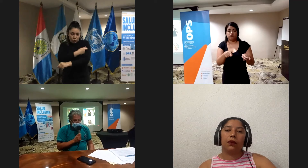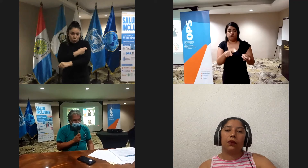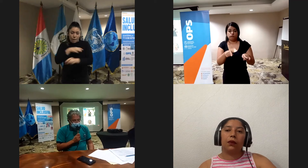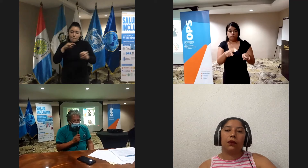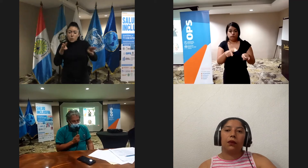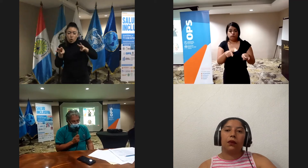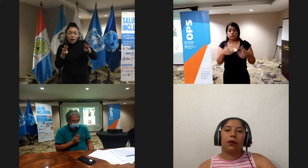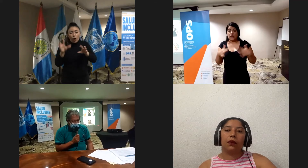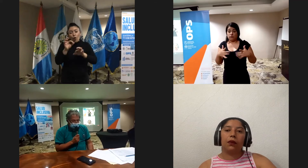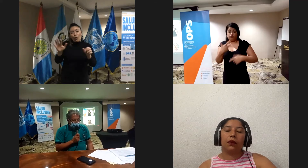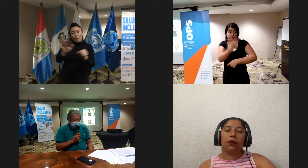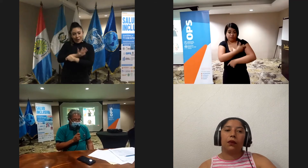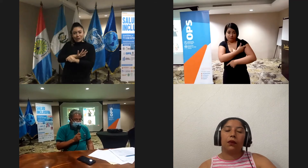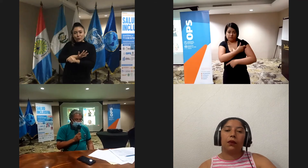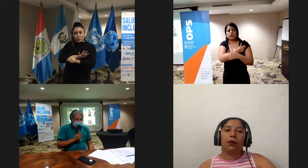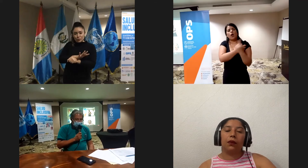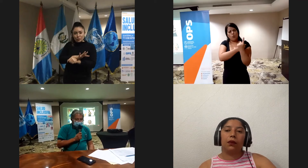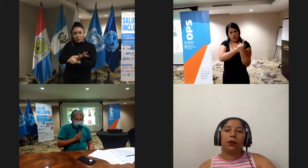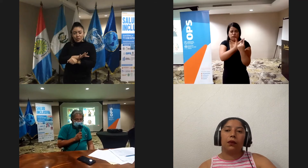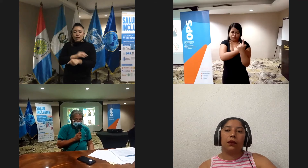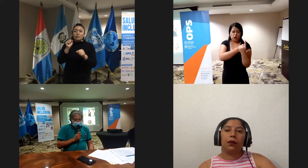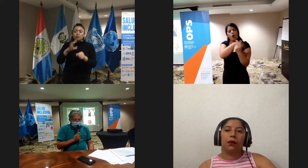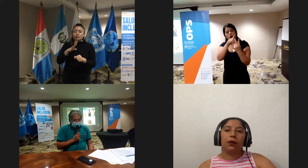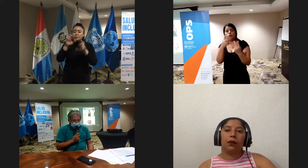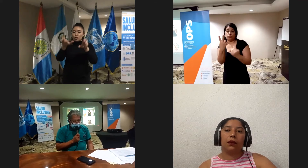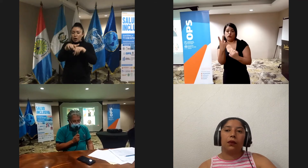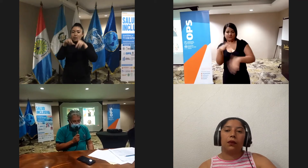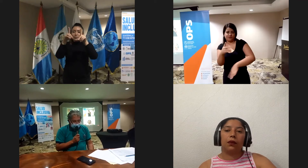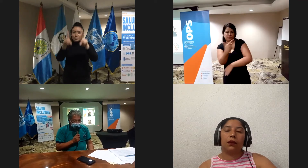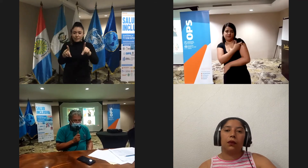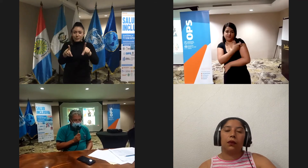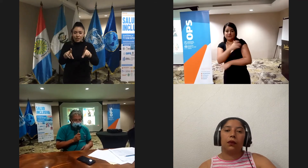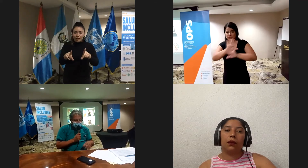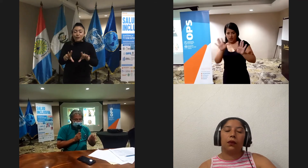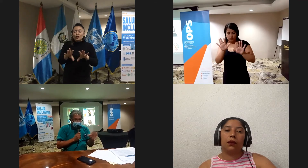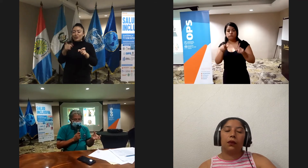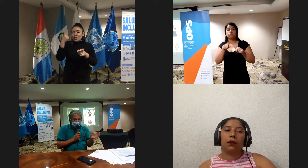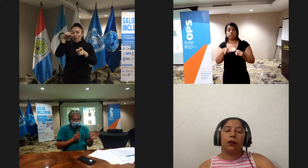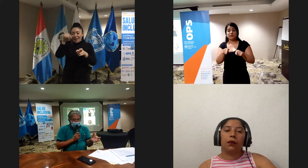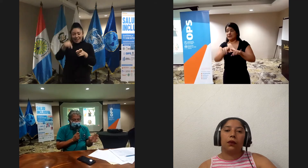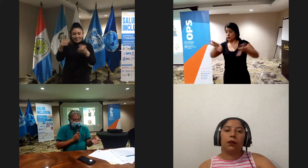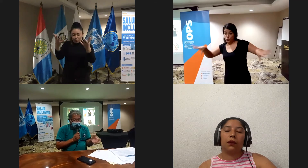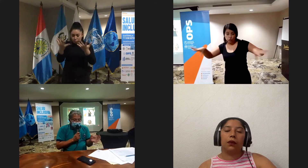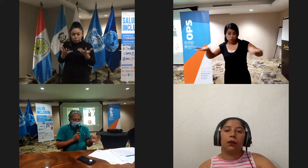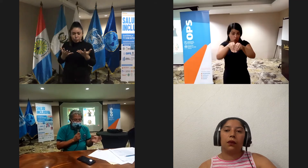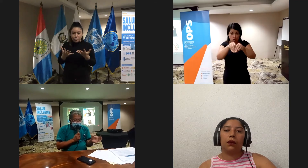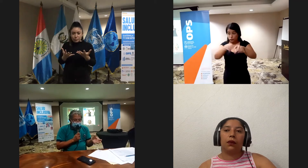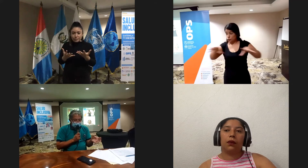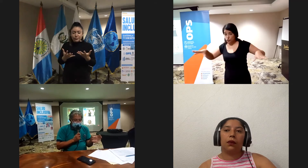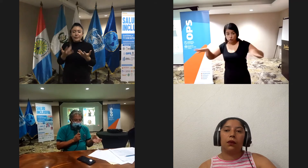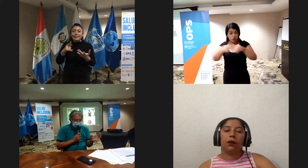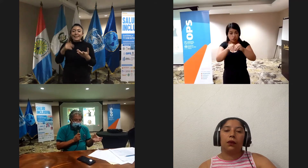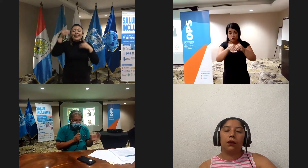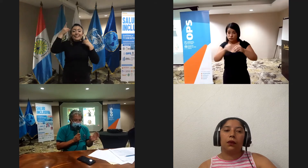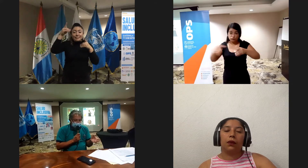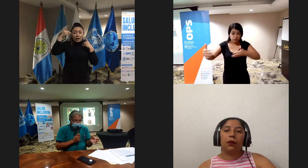o completos, no, de personas con discapacidad. Todo ese cúmulo de